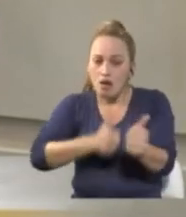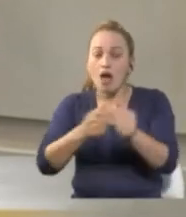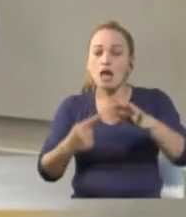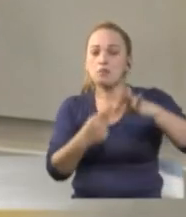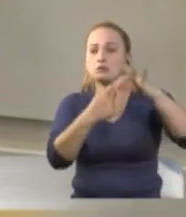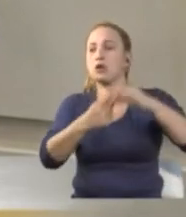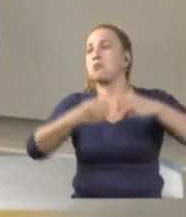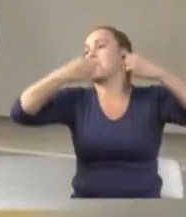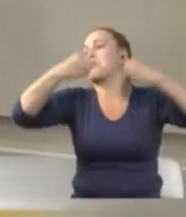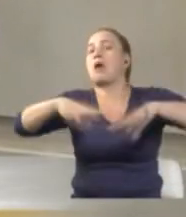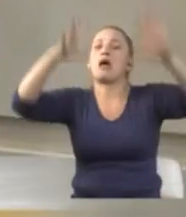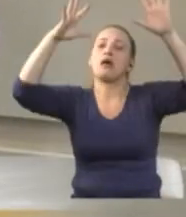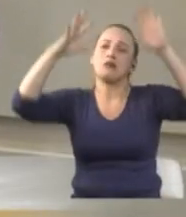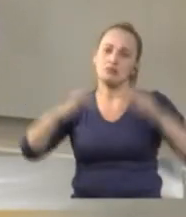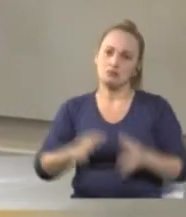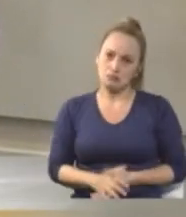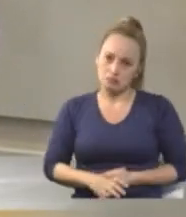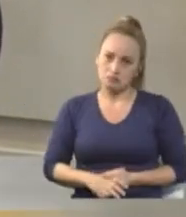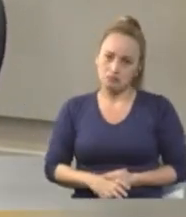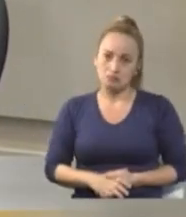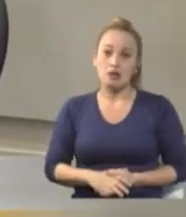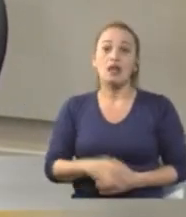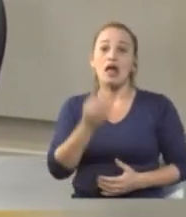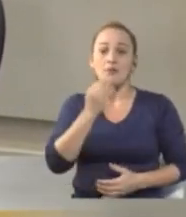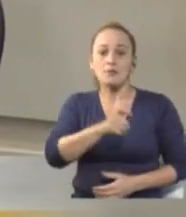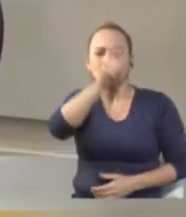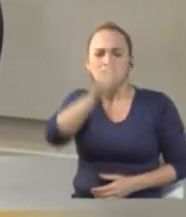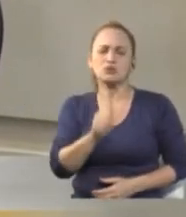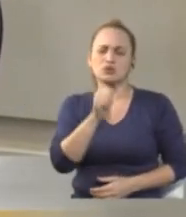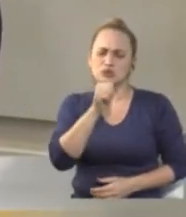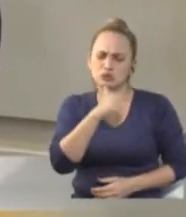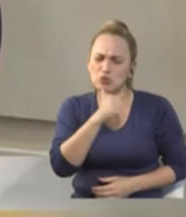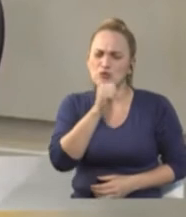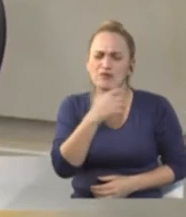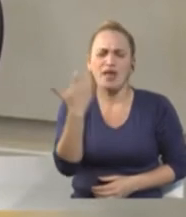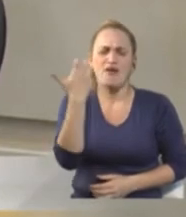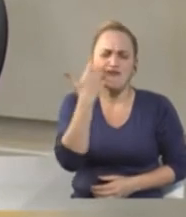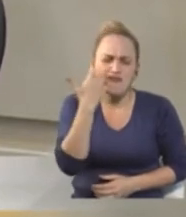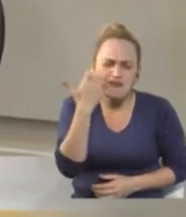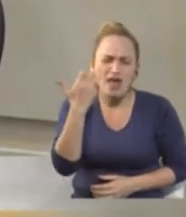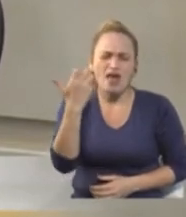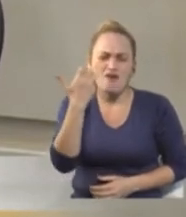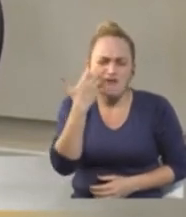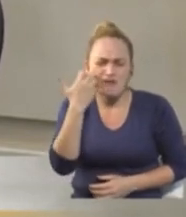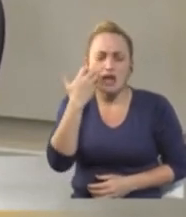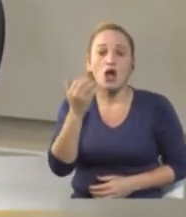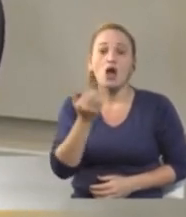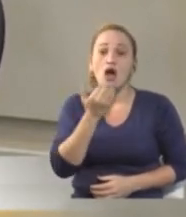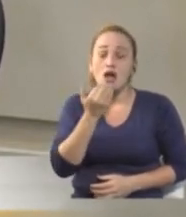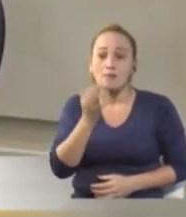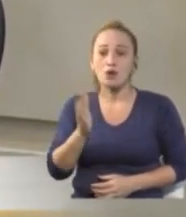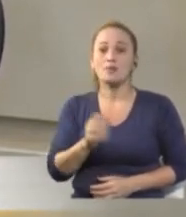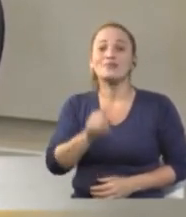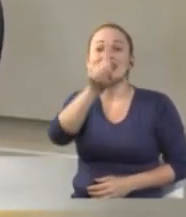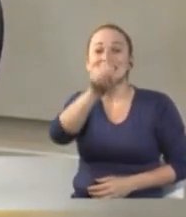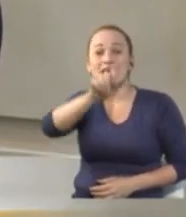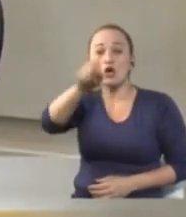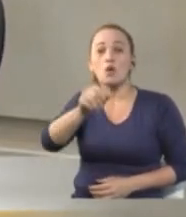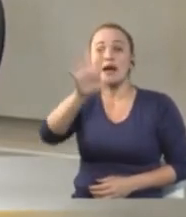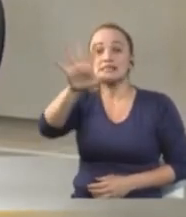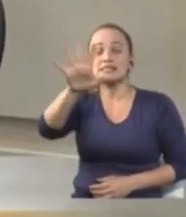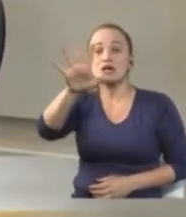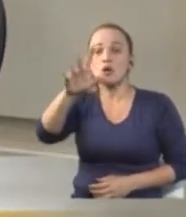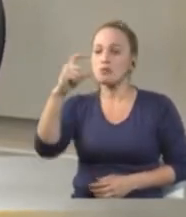completamente abandonado. Una persona que sufre enfermedades graves o terminales solamente recibe 6.5 miligramos